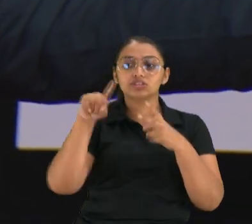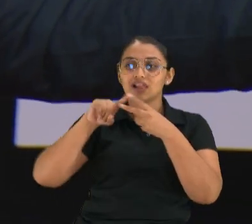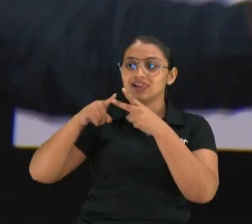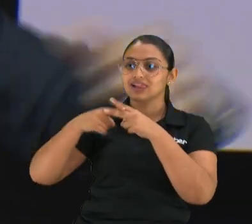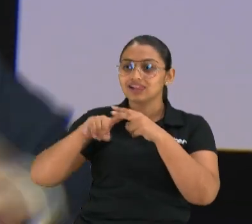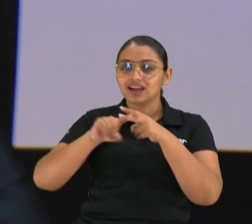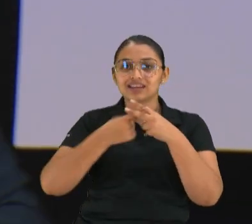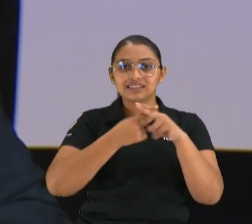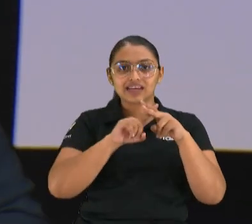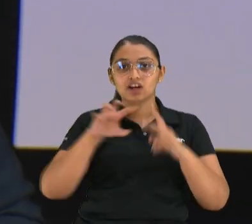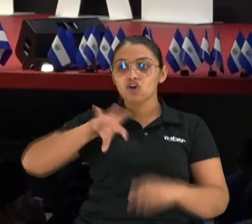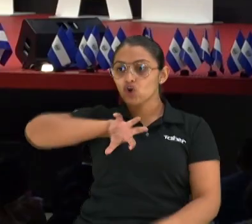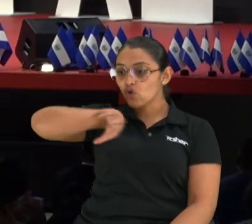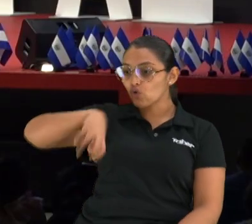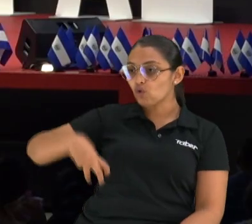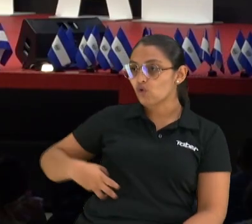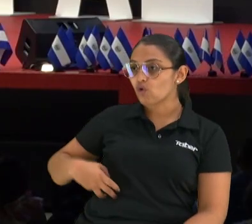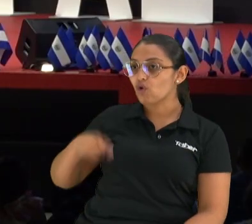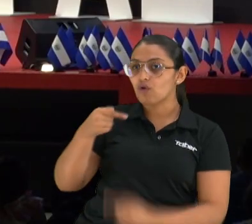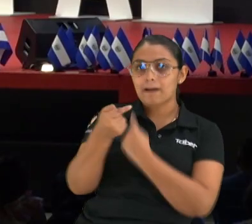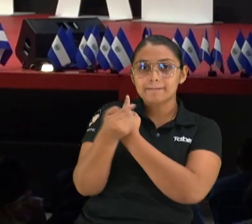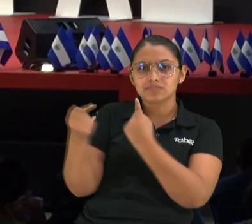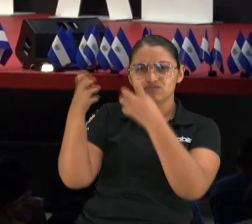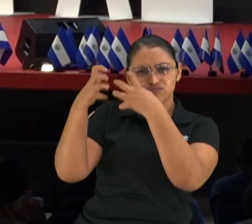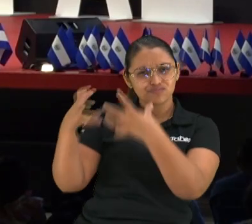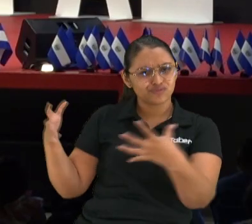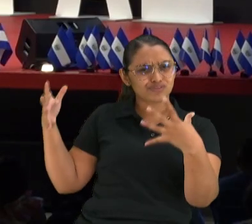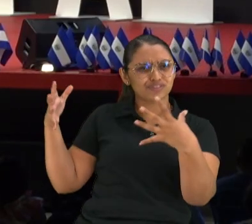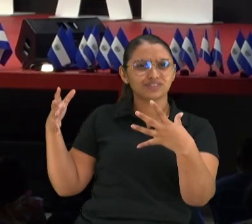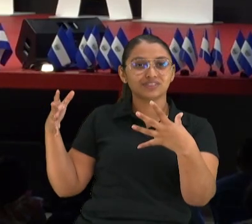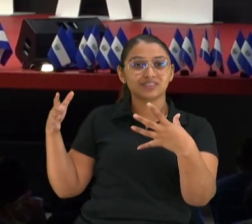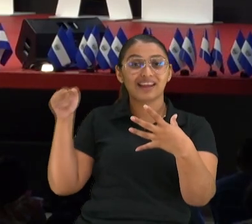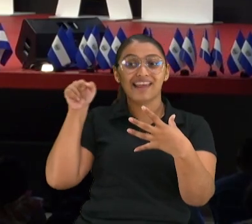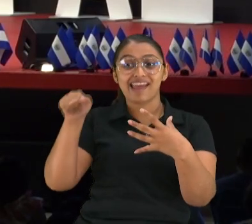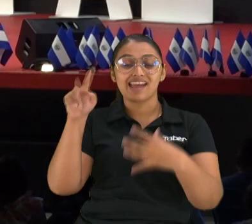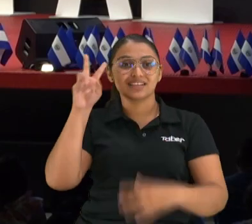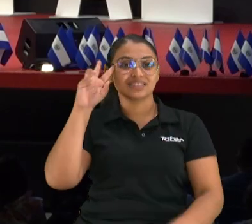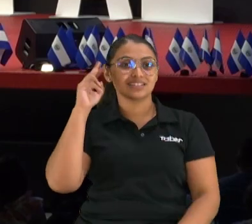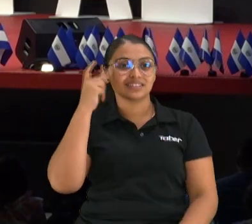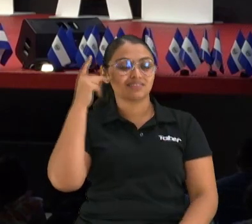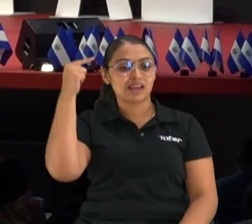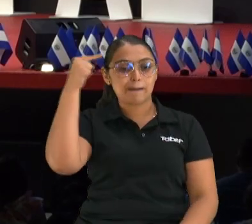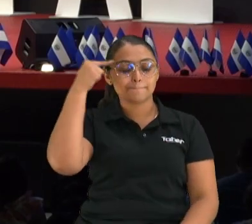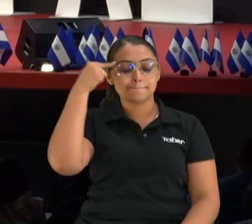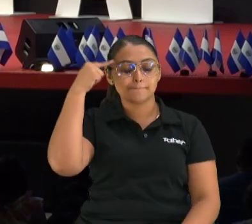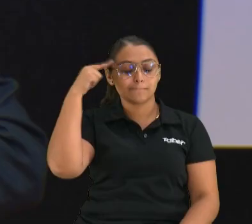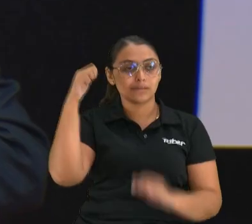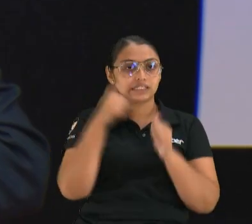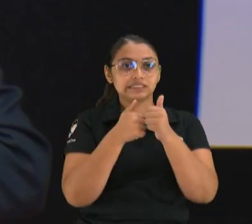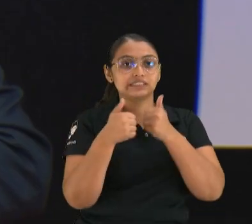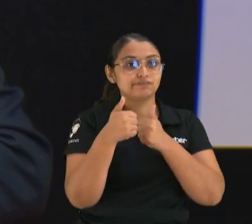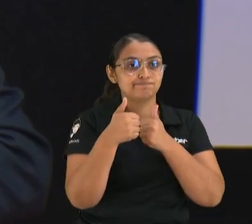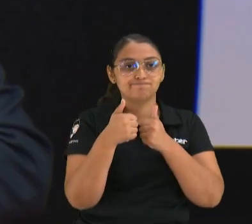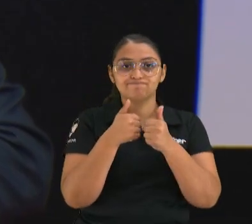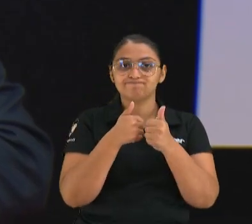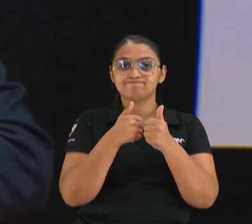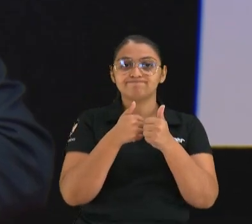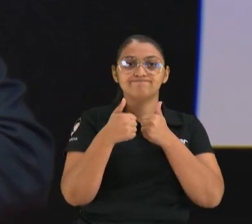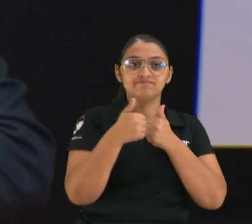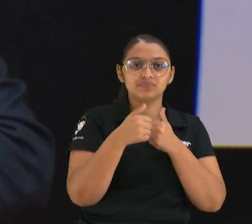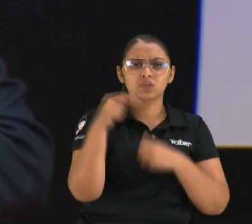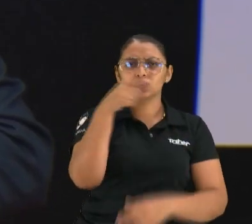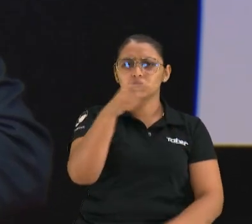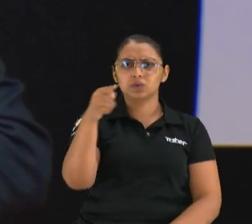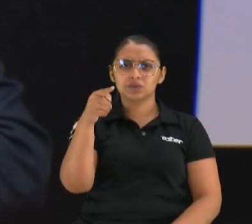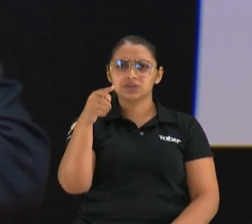una persona que vende productos de mala calidad o imitación es mente reprobada Usted cree que no hay Dios